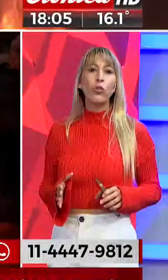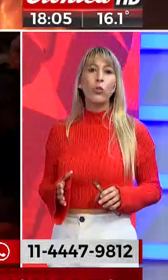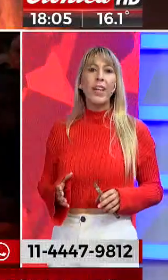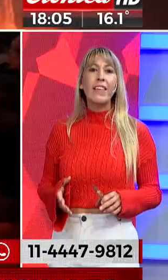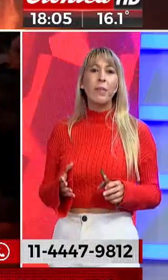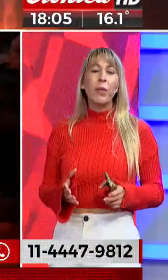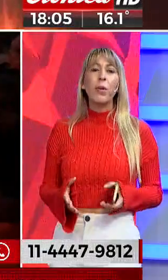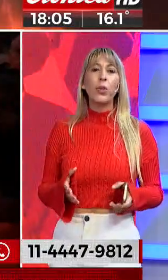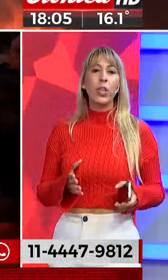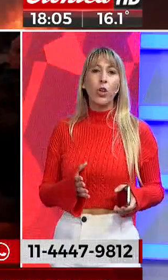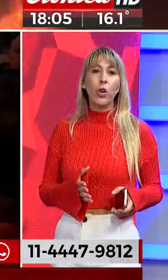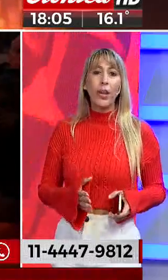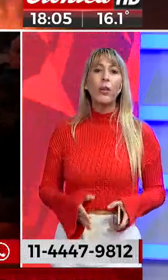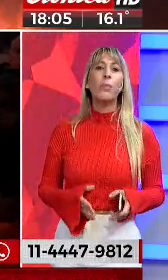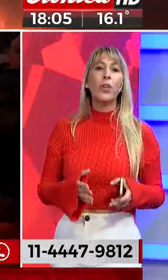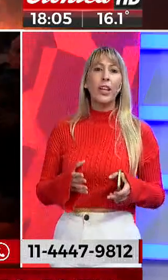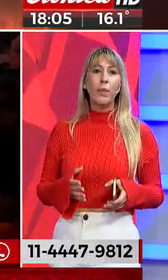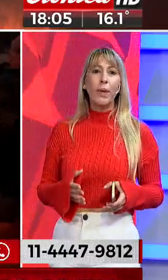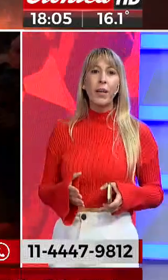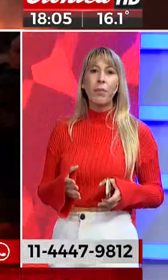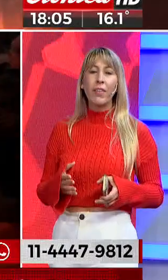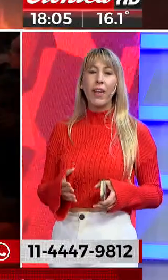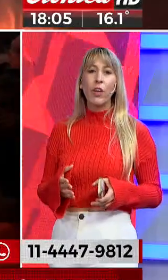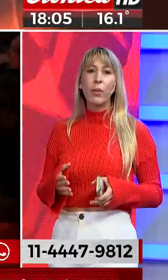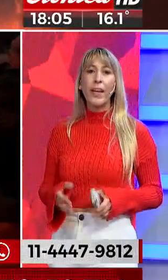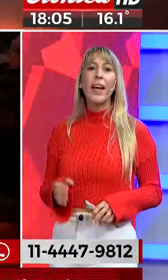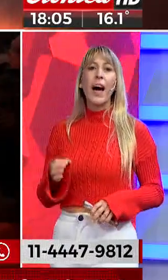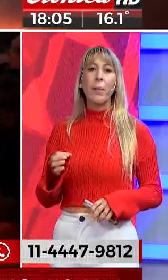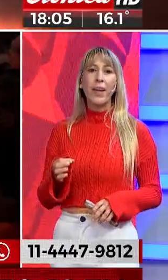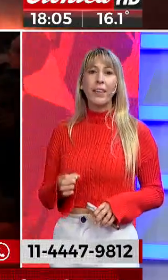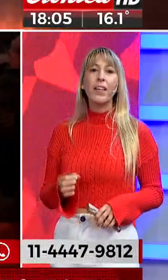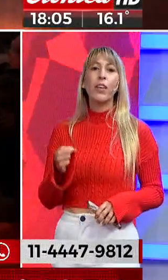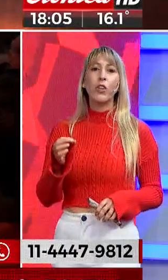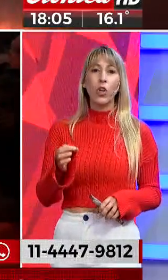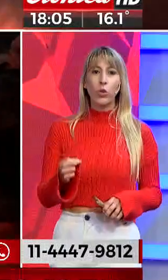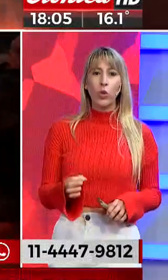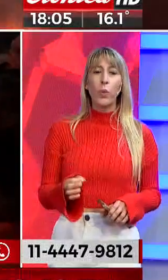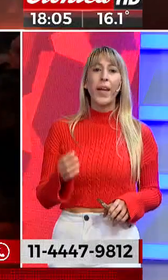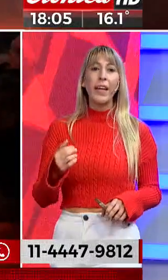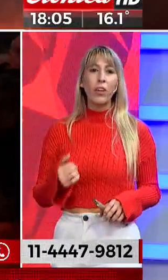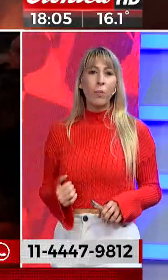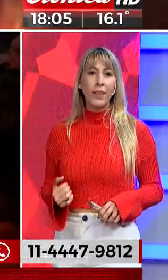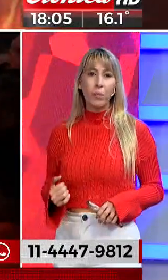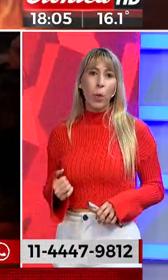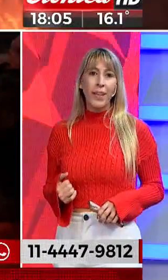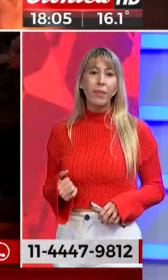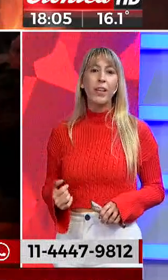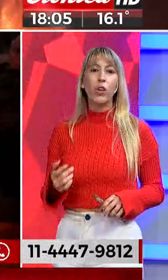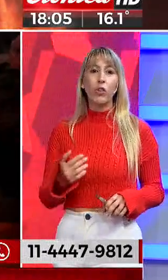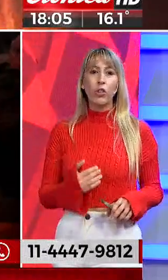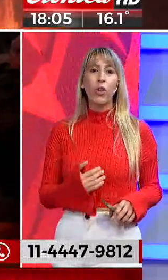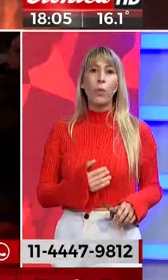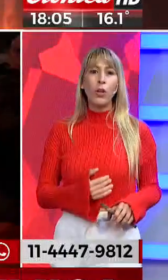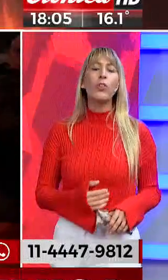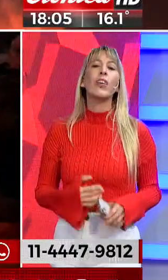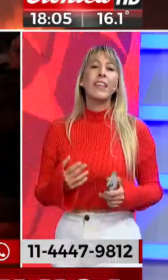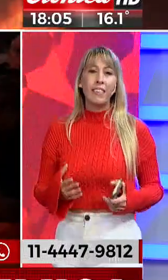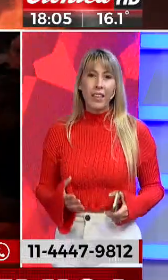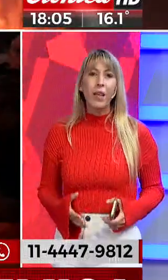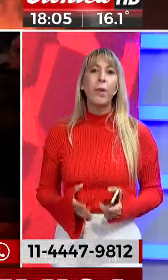muchos me consultan en septiembre Por qué no lo cobraron porque lo van a empezar a cobrar a partir de octubre es compatible con los otros